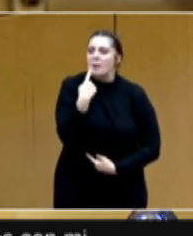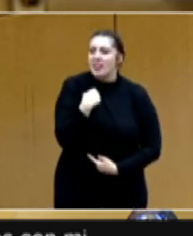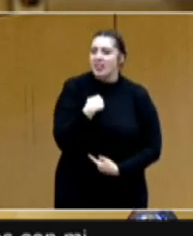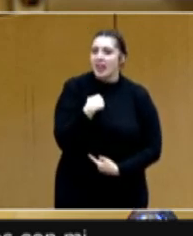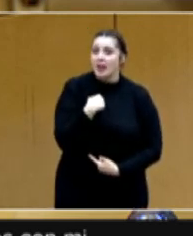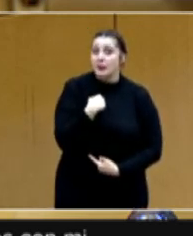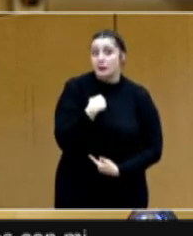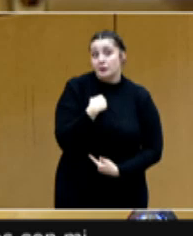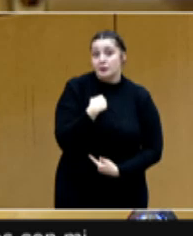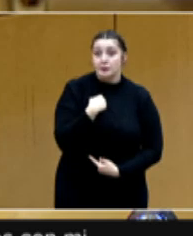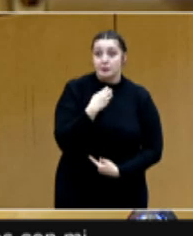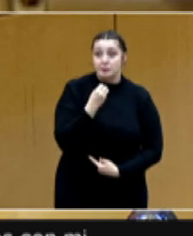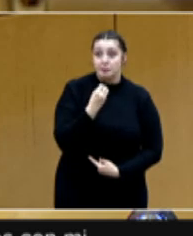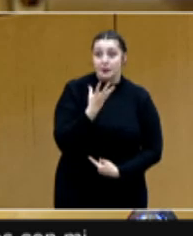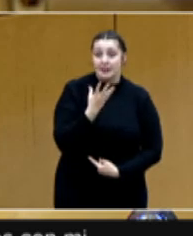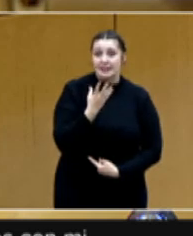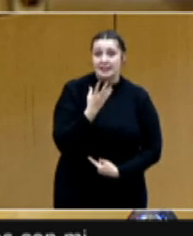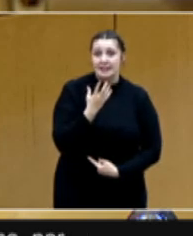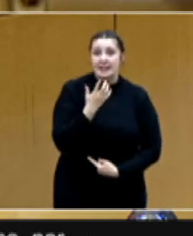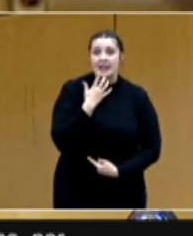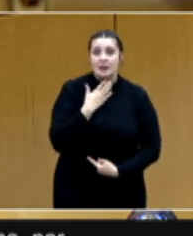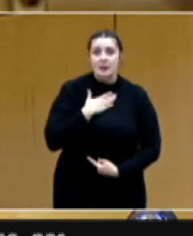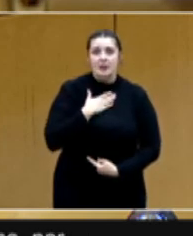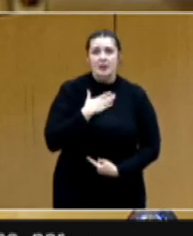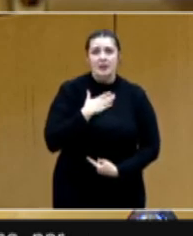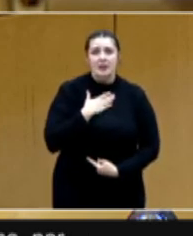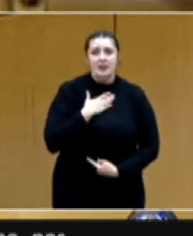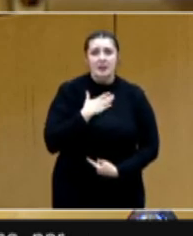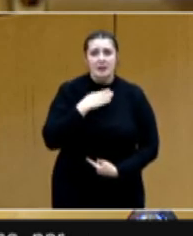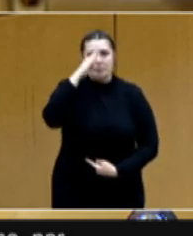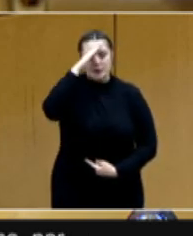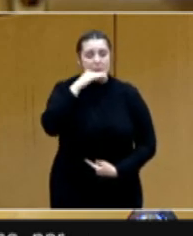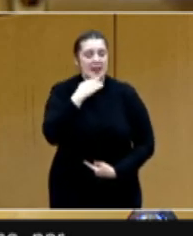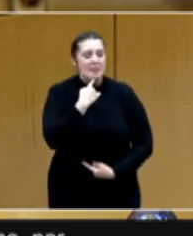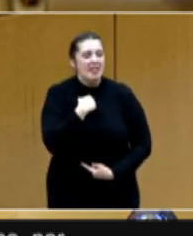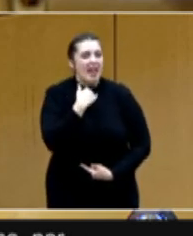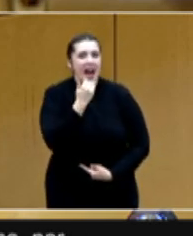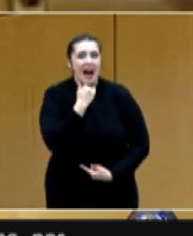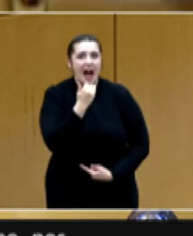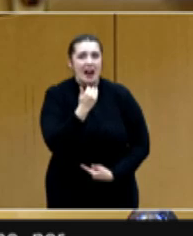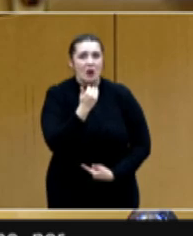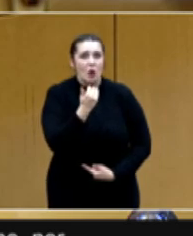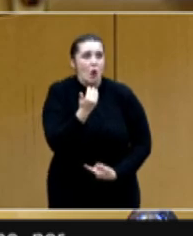pues pero por ejemplo y mimé cuando me decía algo